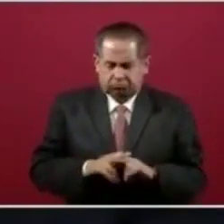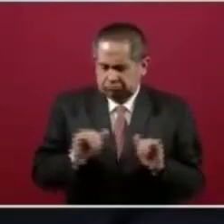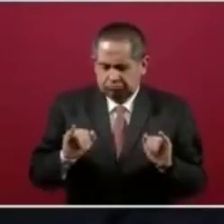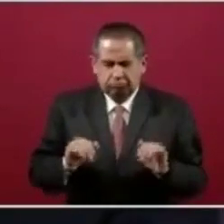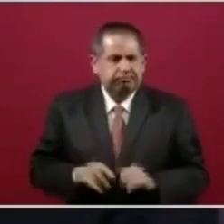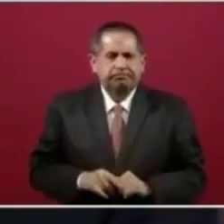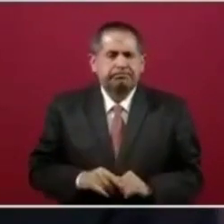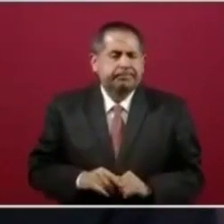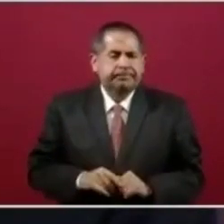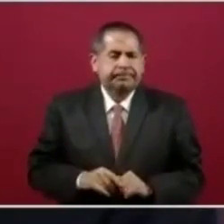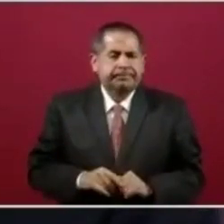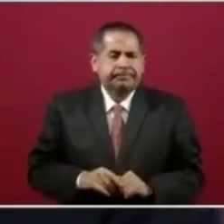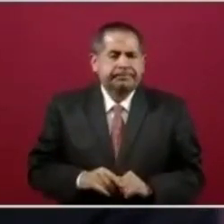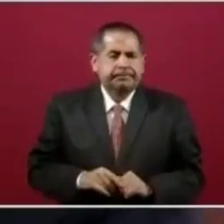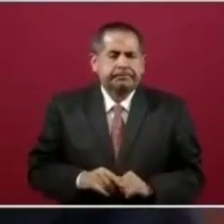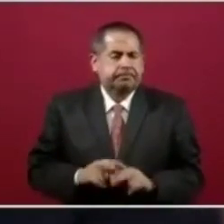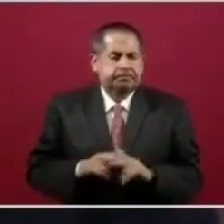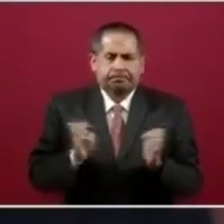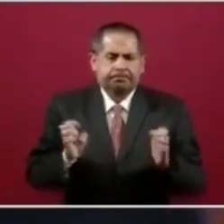Ninguno.